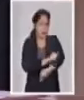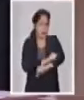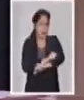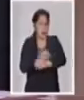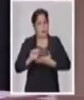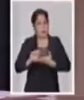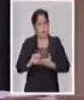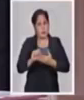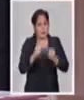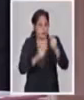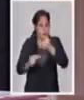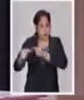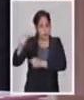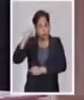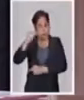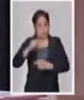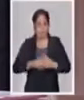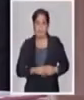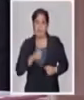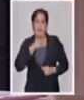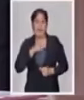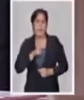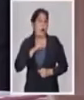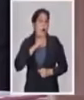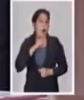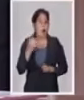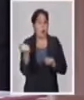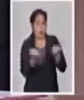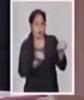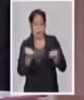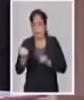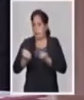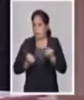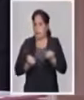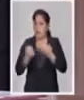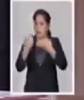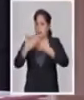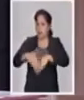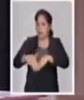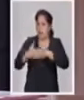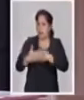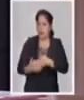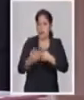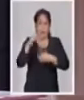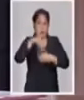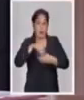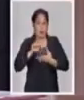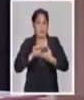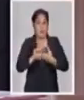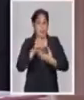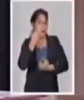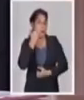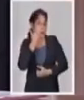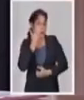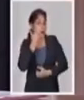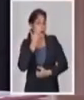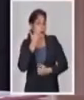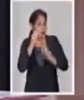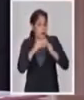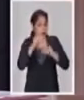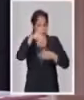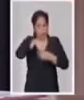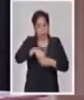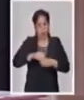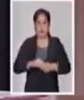básicos, incluye una transportación urbana, incluye el servicio de telefonía residencial.